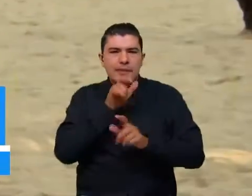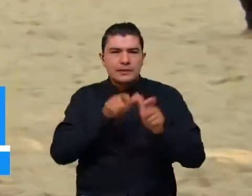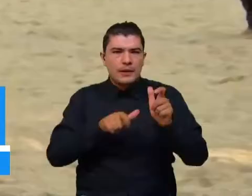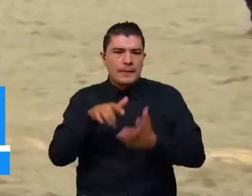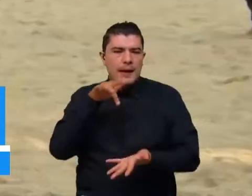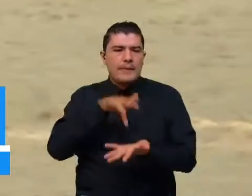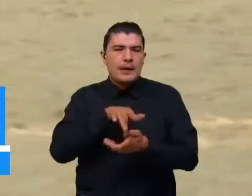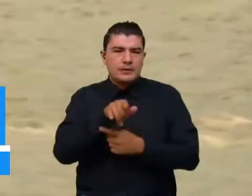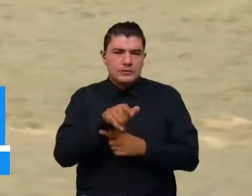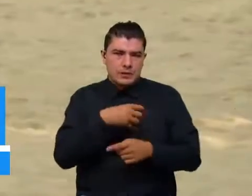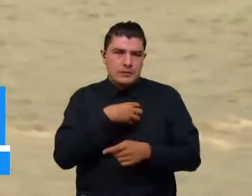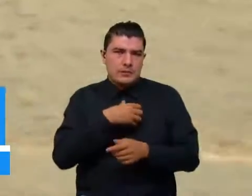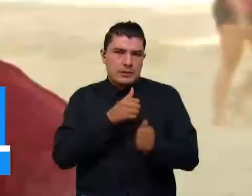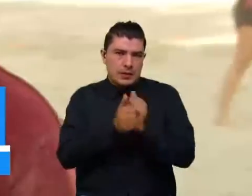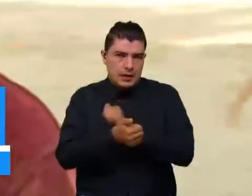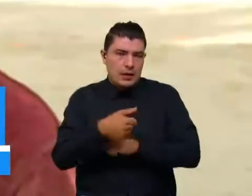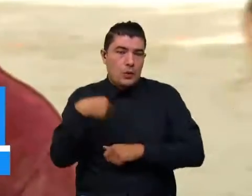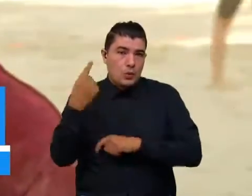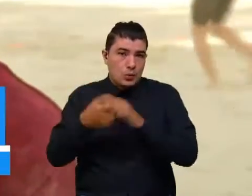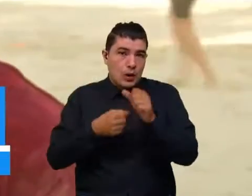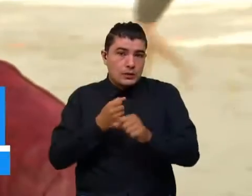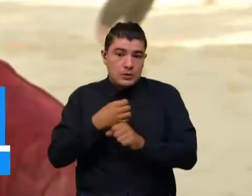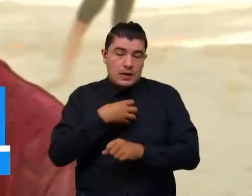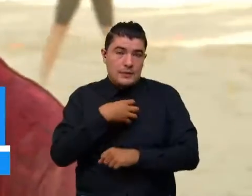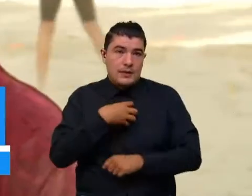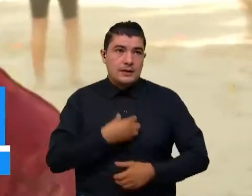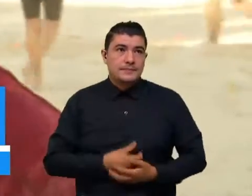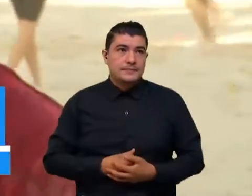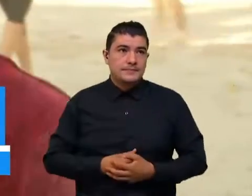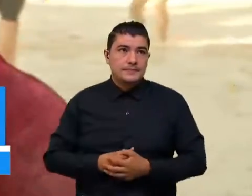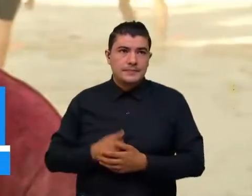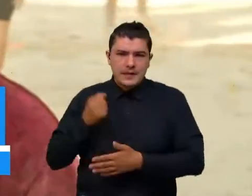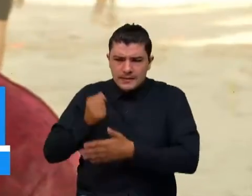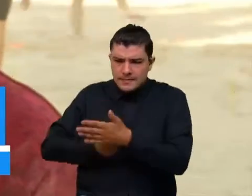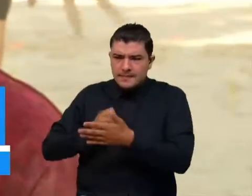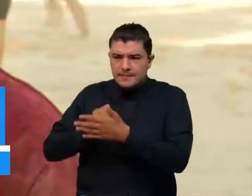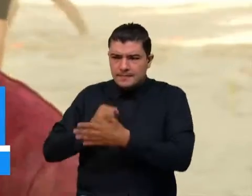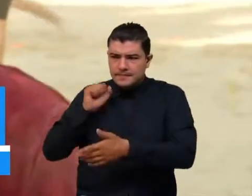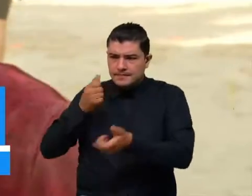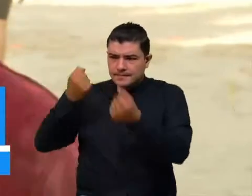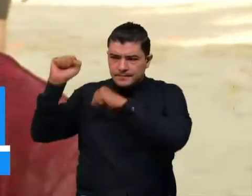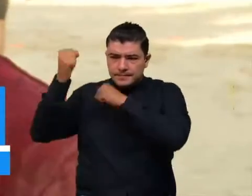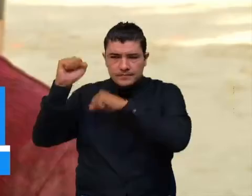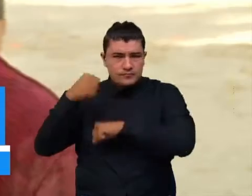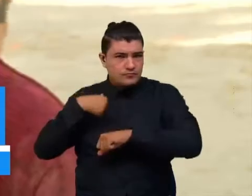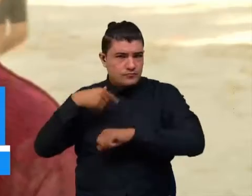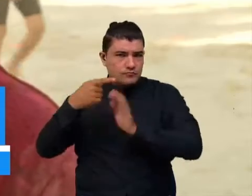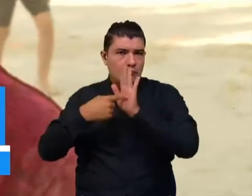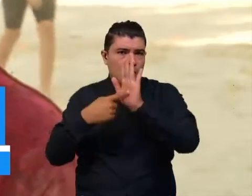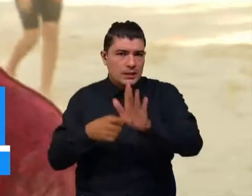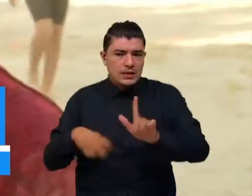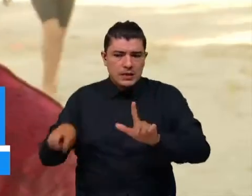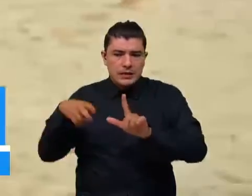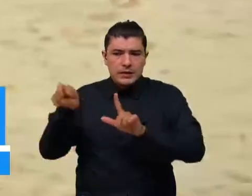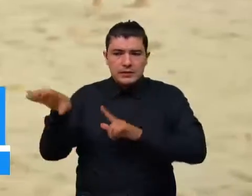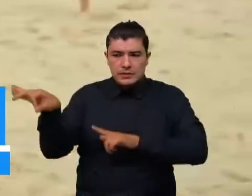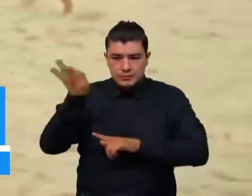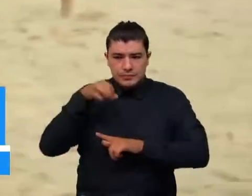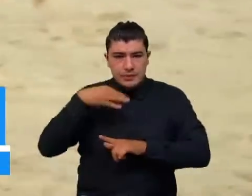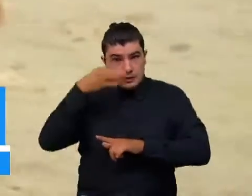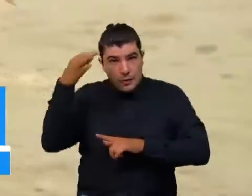que dar de primeros como siempre a 17 a ganar y después pero mostrar lo que es para ver si tienes 3 entonces